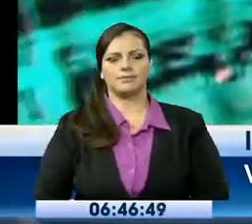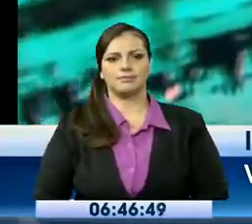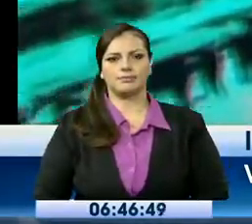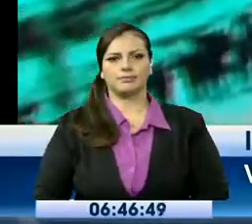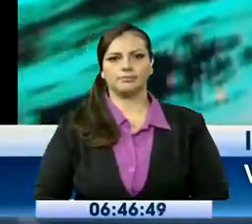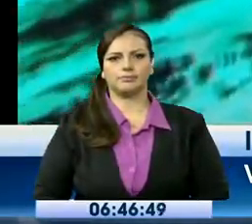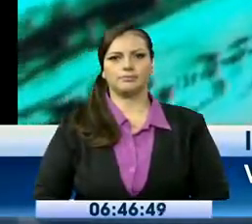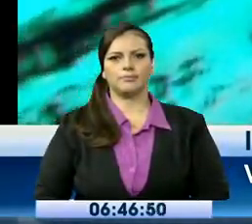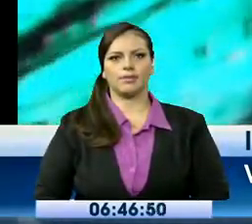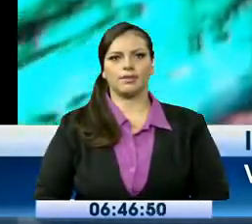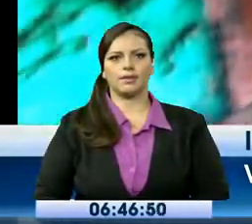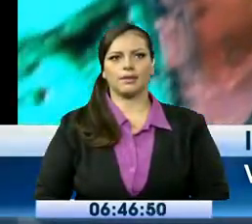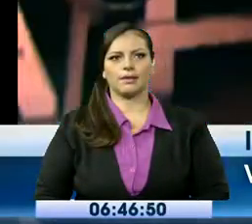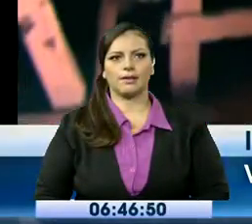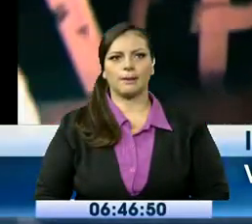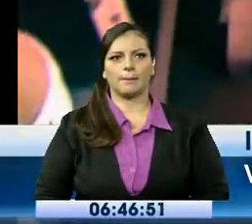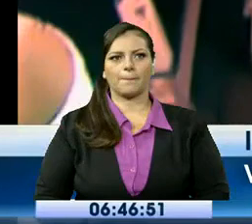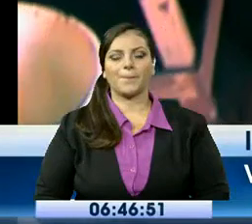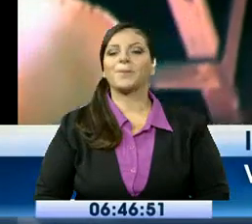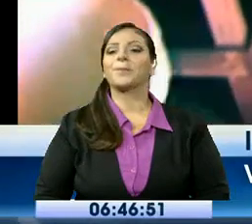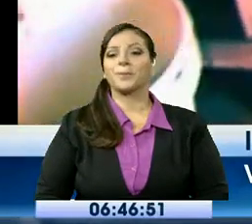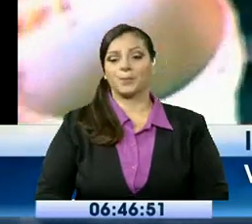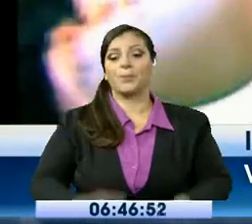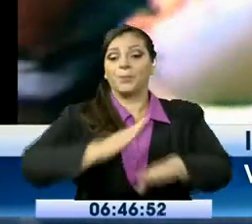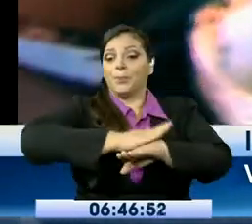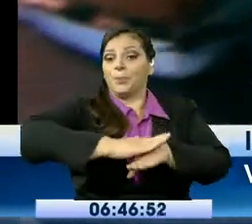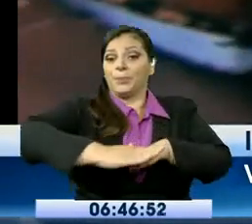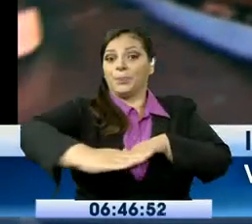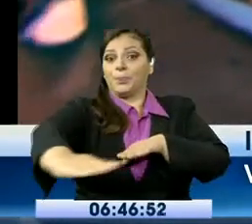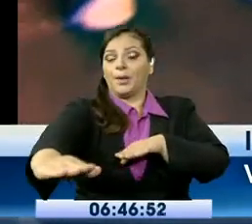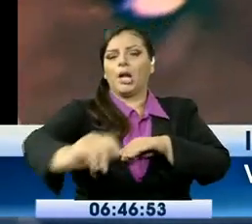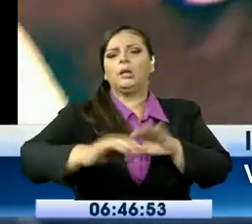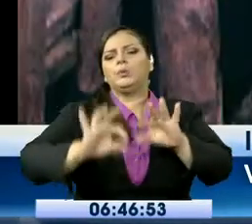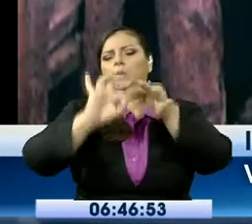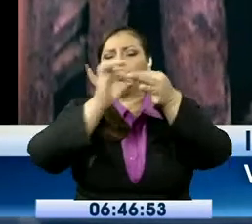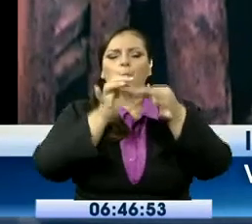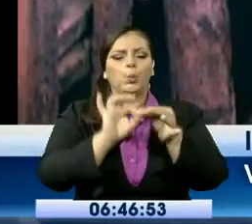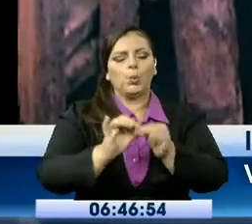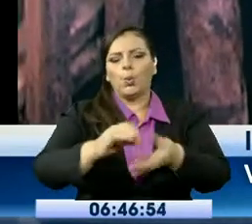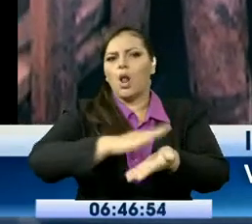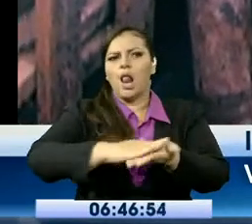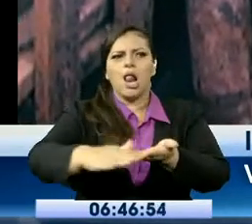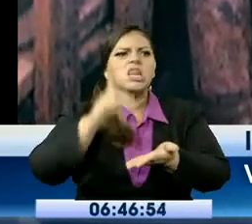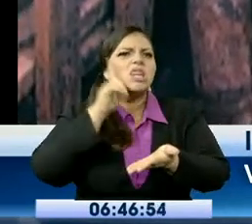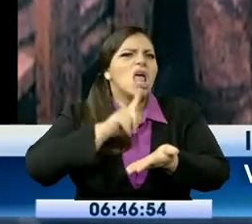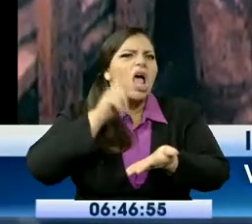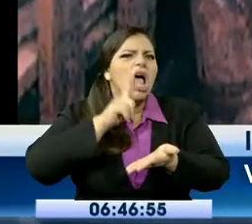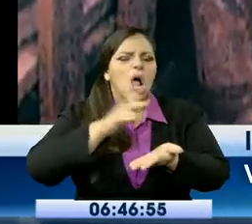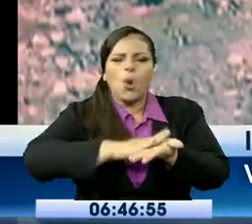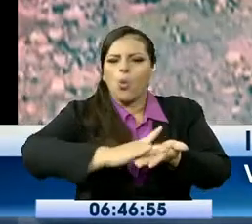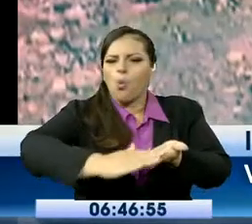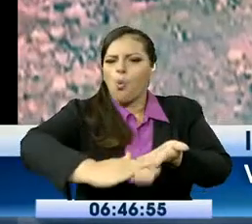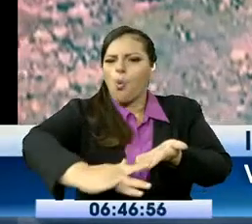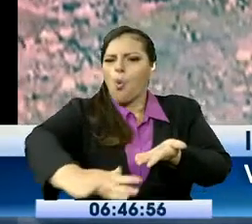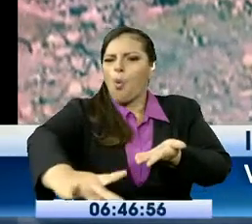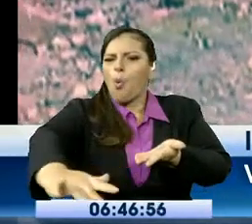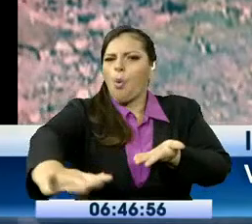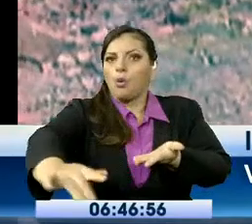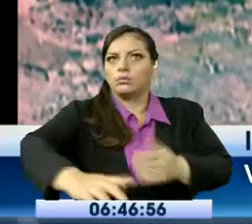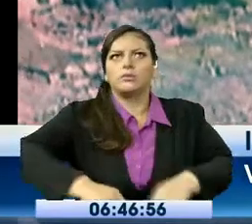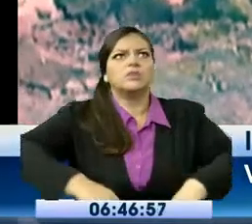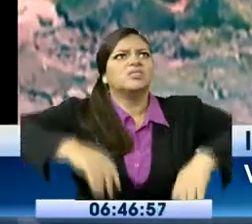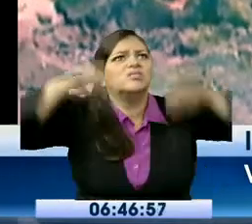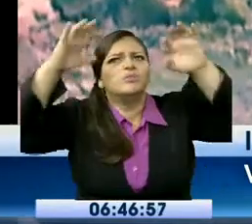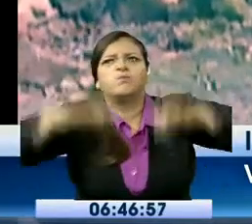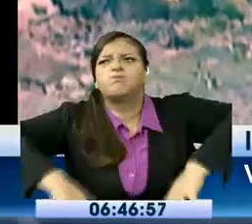El líquido que se utiliza para el asfalto de las vías se había mezclado con el agua de lluvia y al presentarse con más intensidad